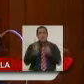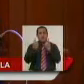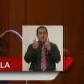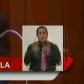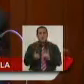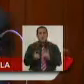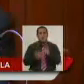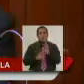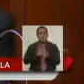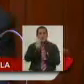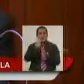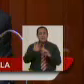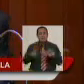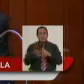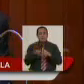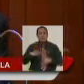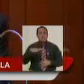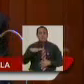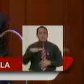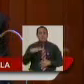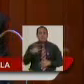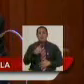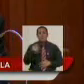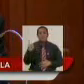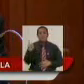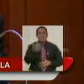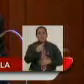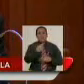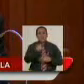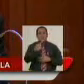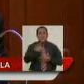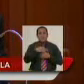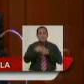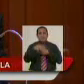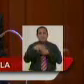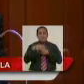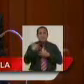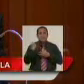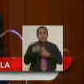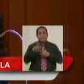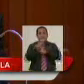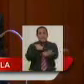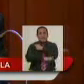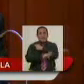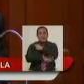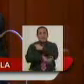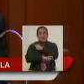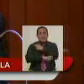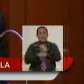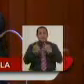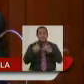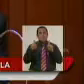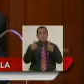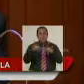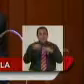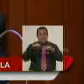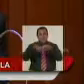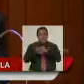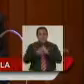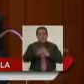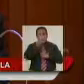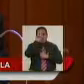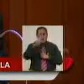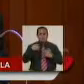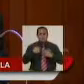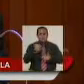economías emergentes y particularmente en toda la región de América Latina. Pero internamente hay mucho que se ha hecho en